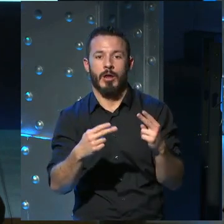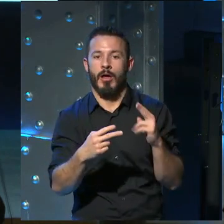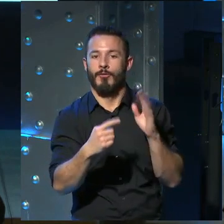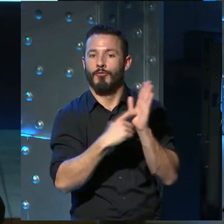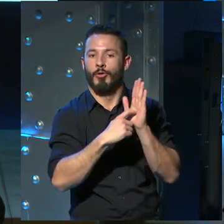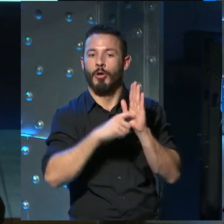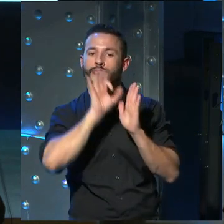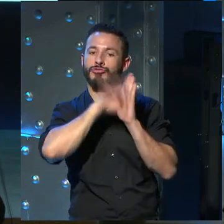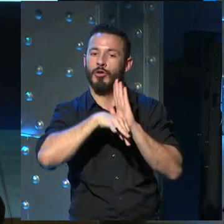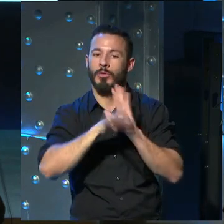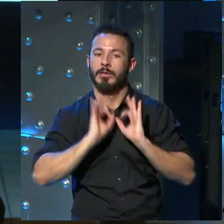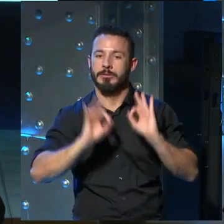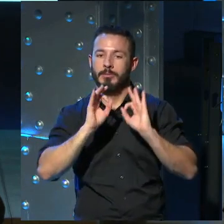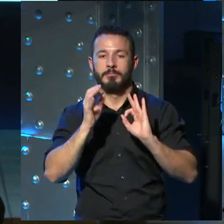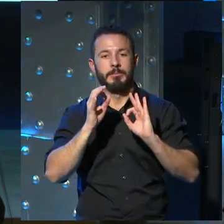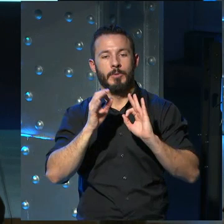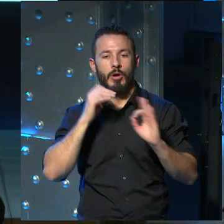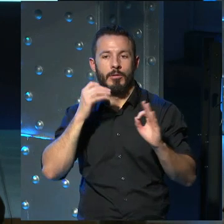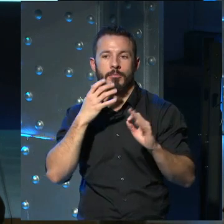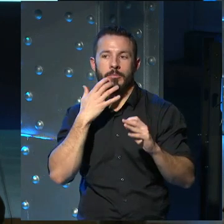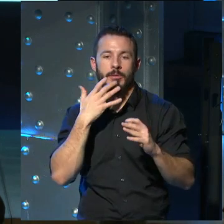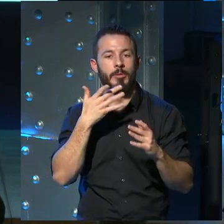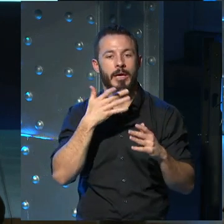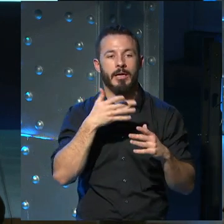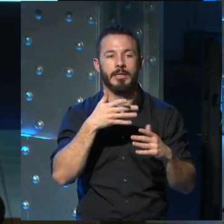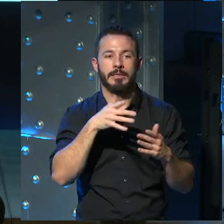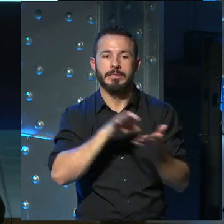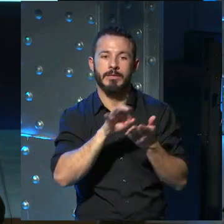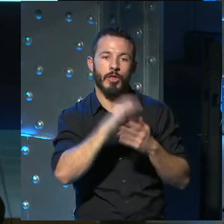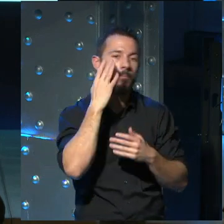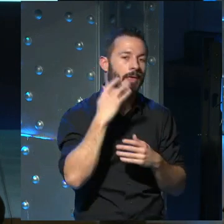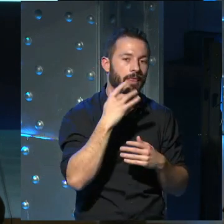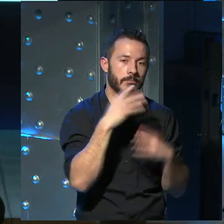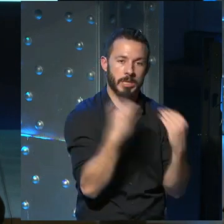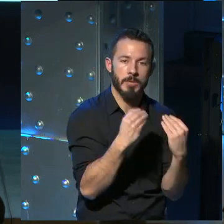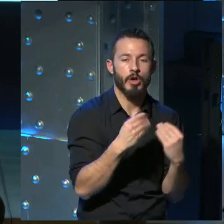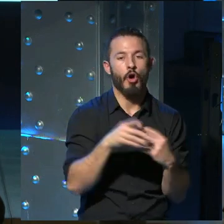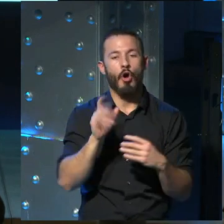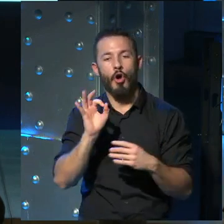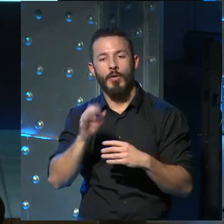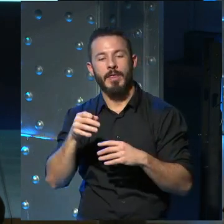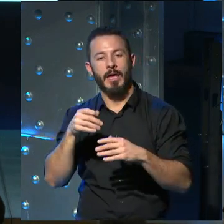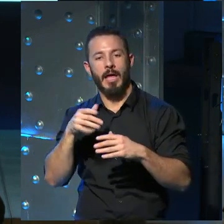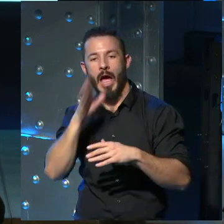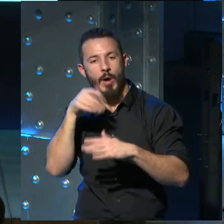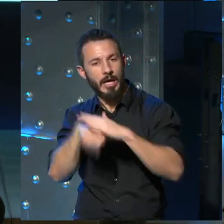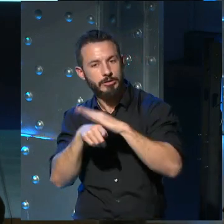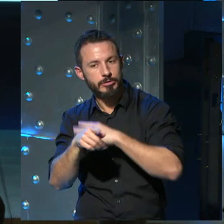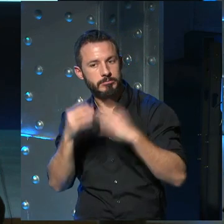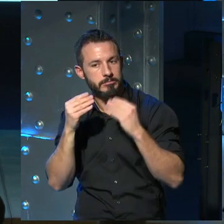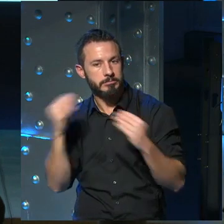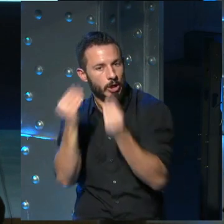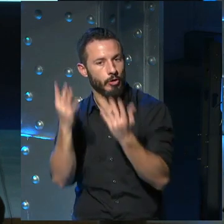que el servicio de limpieza, el servicio de gestión del agua sea mucho más eficiente, ¿no? Y yo creo que España, en este sentido, está dando un